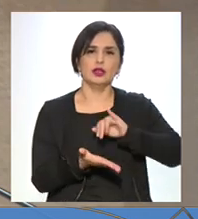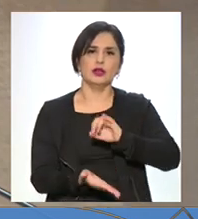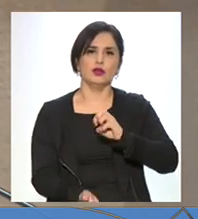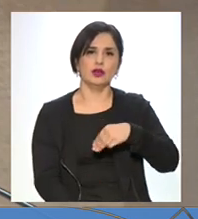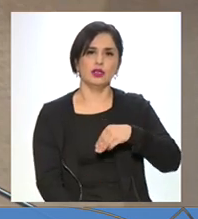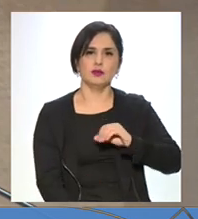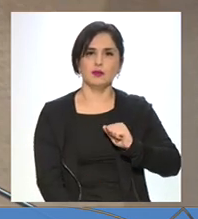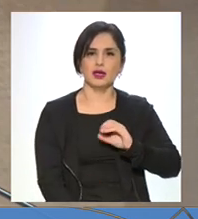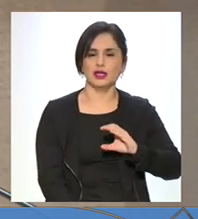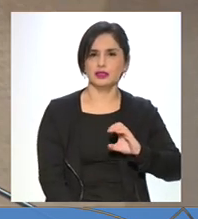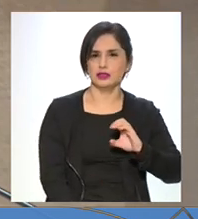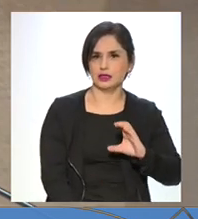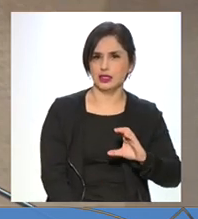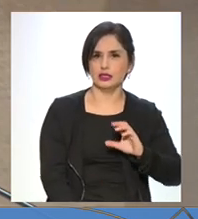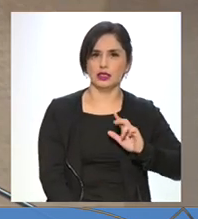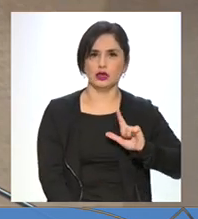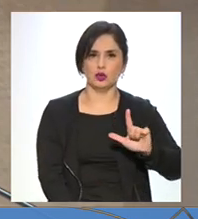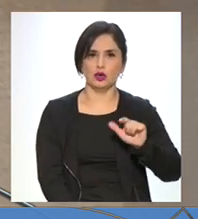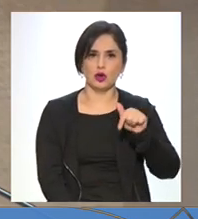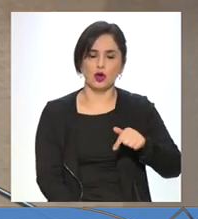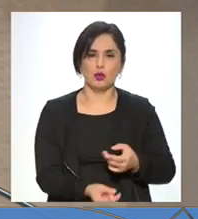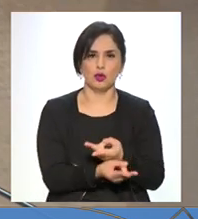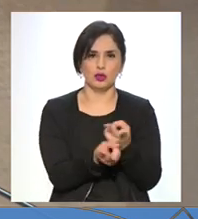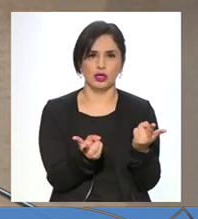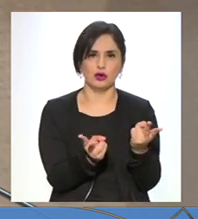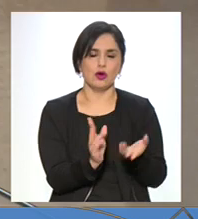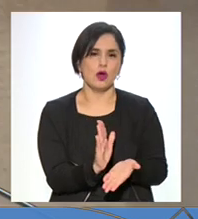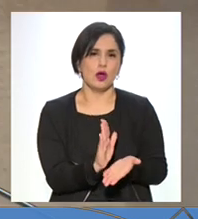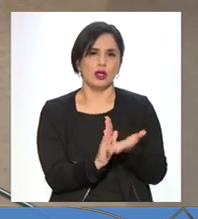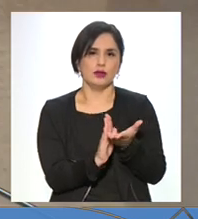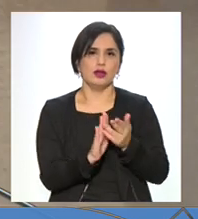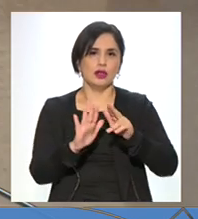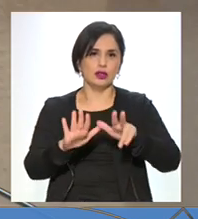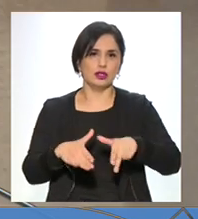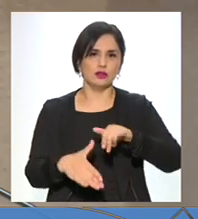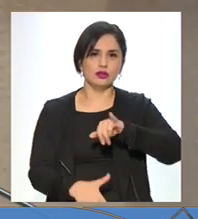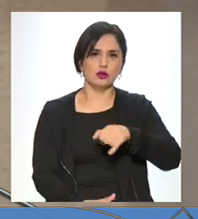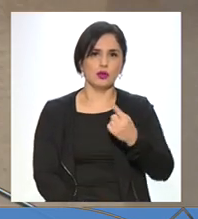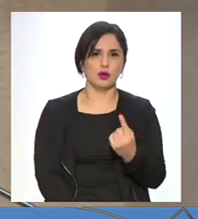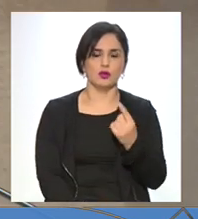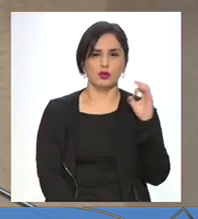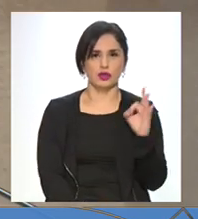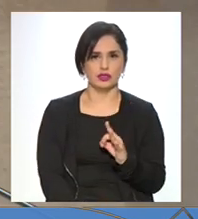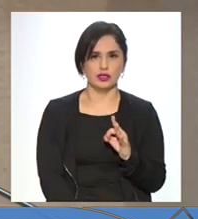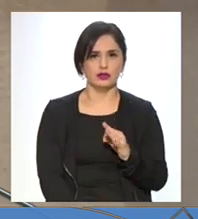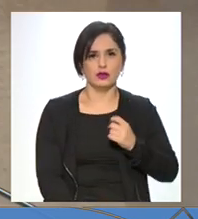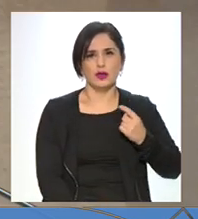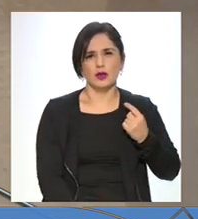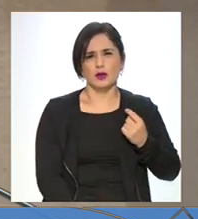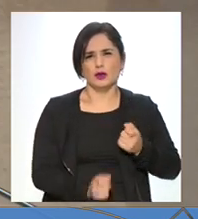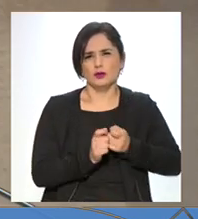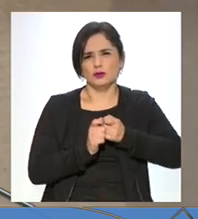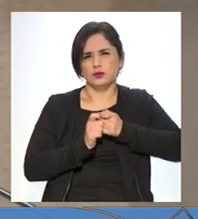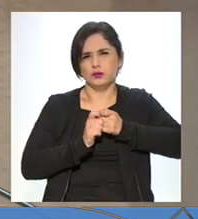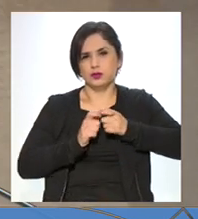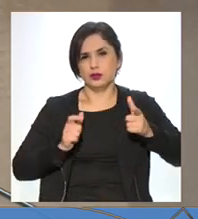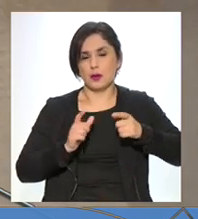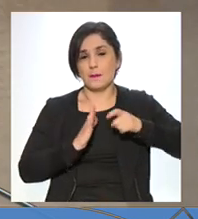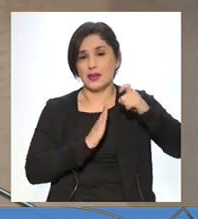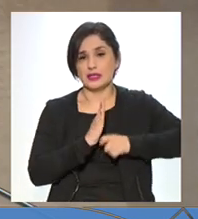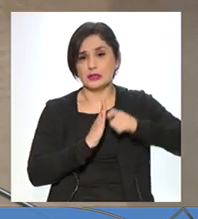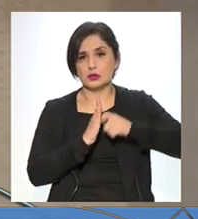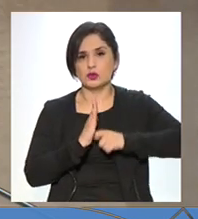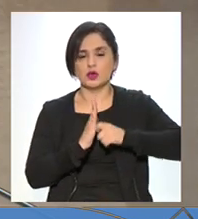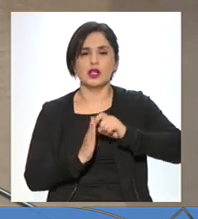julio, publicado hoy, que anotó un crecimiento anual de 18,1%, con una velocidad de expansión mensual desestacionalizada